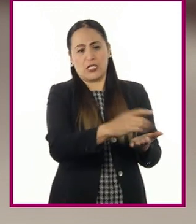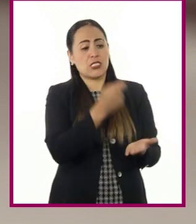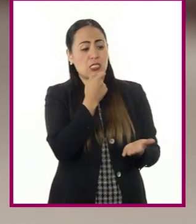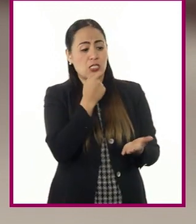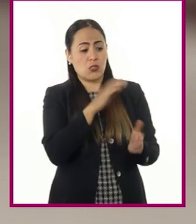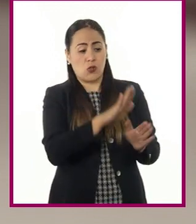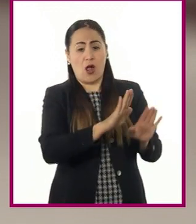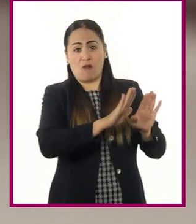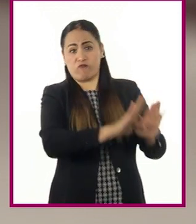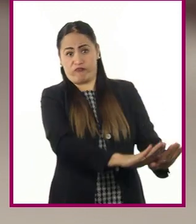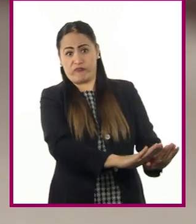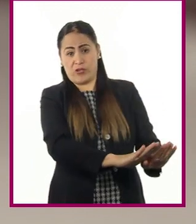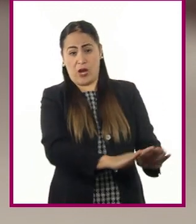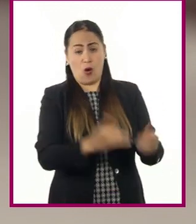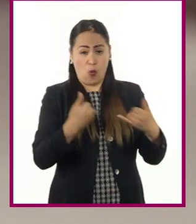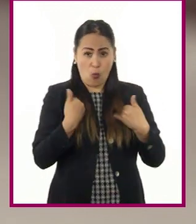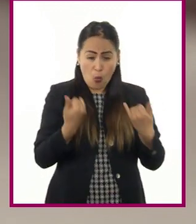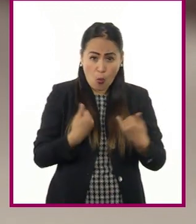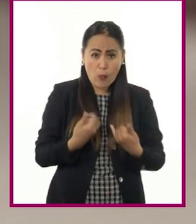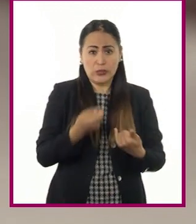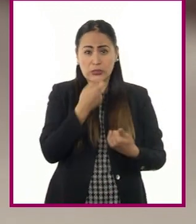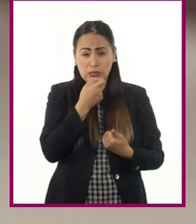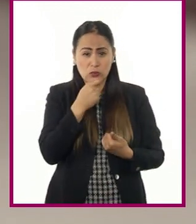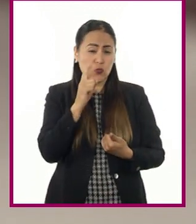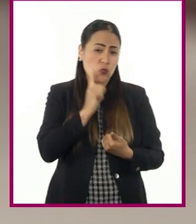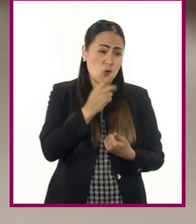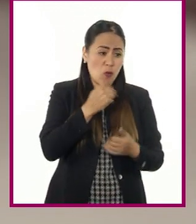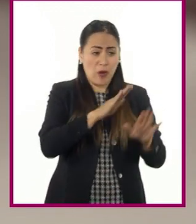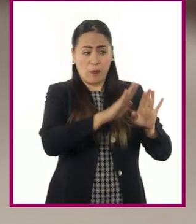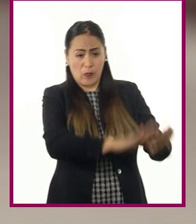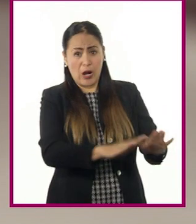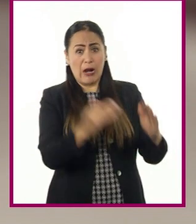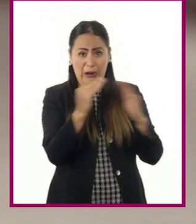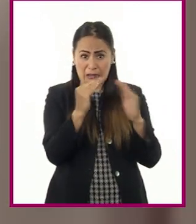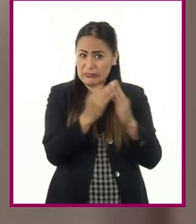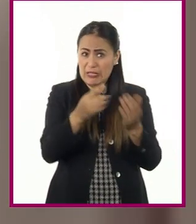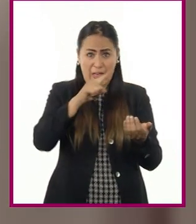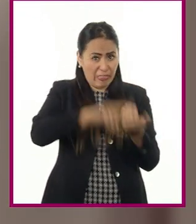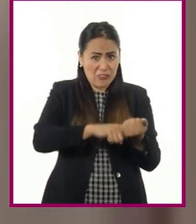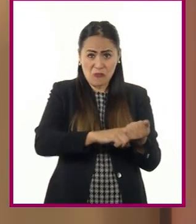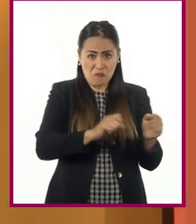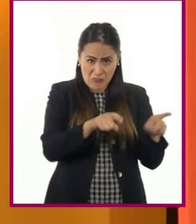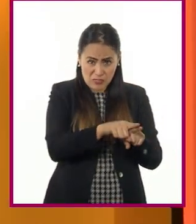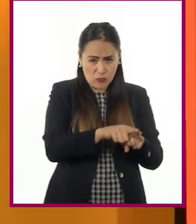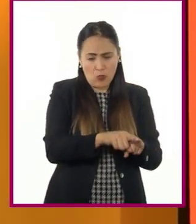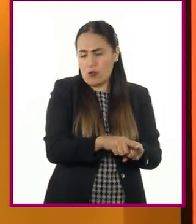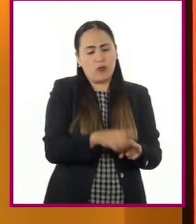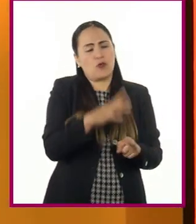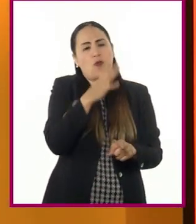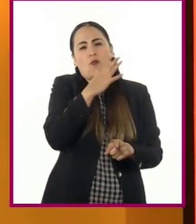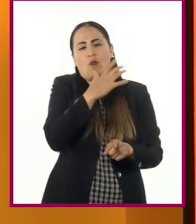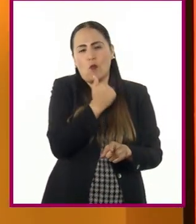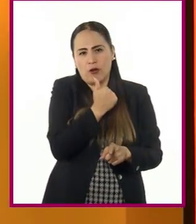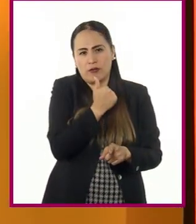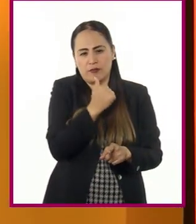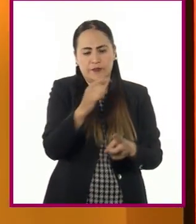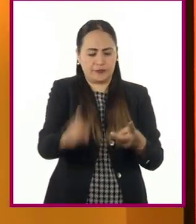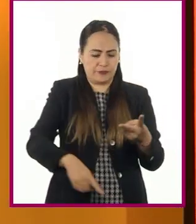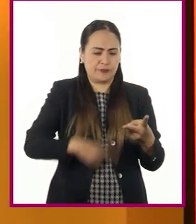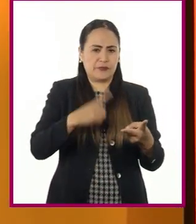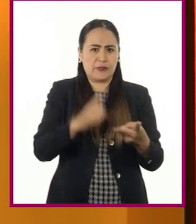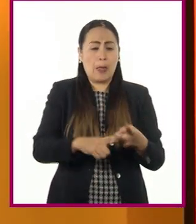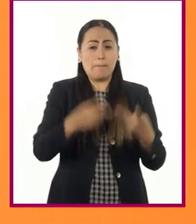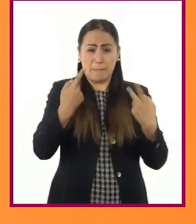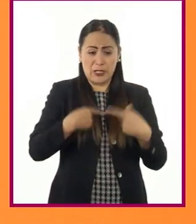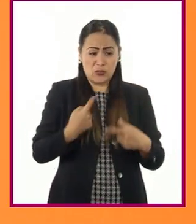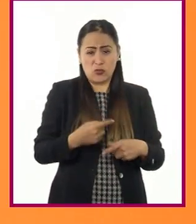niño, adolescente o joven, aún en su propio domicilio. Nadie debe vivir en